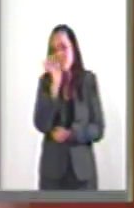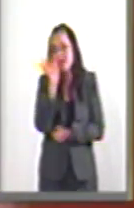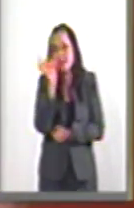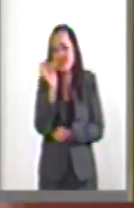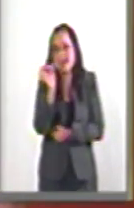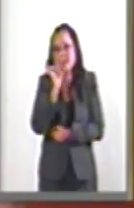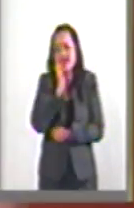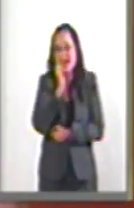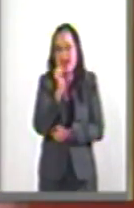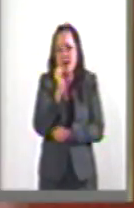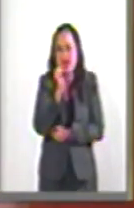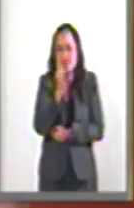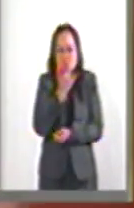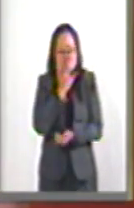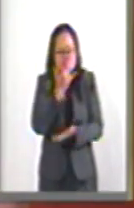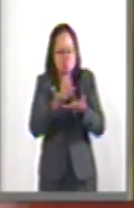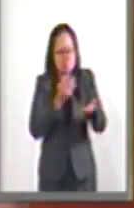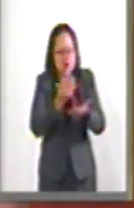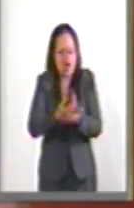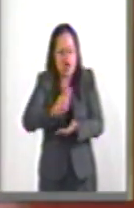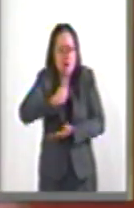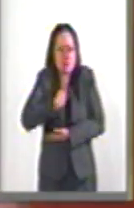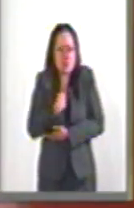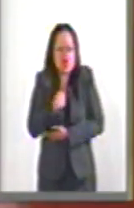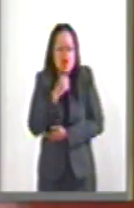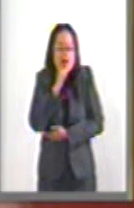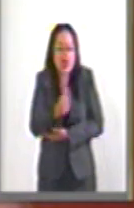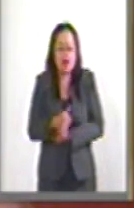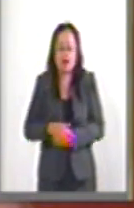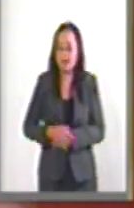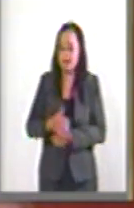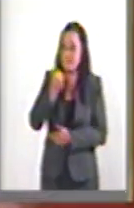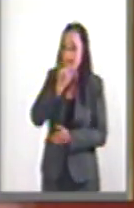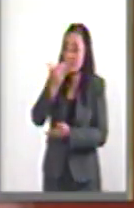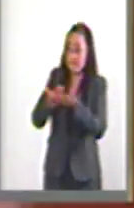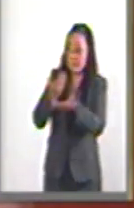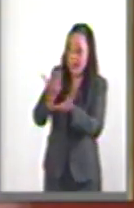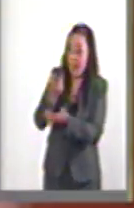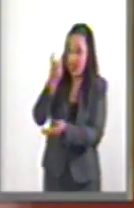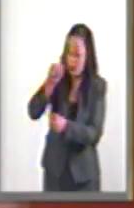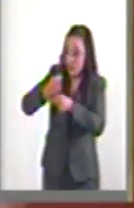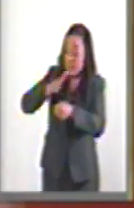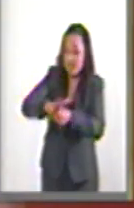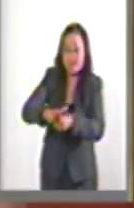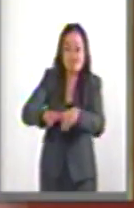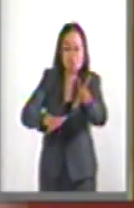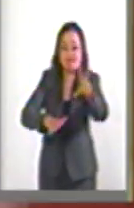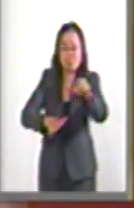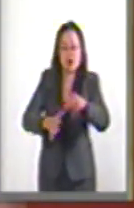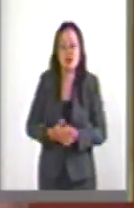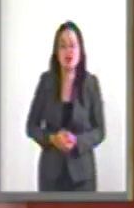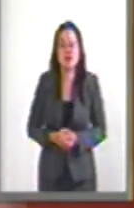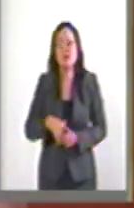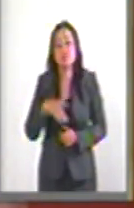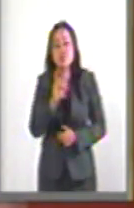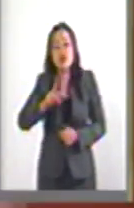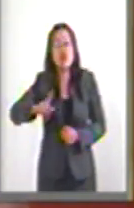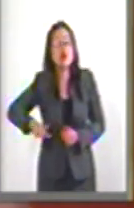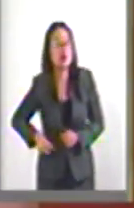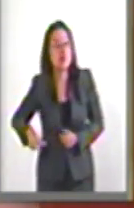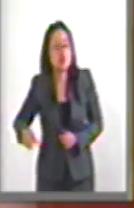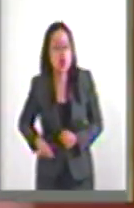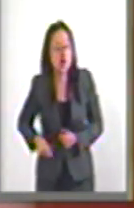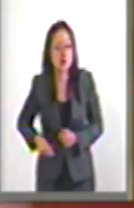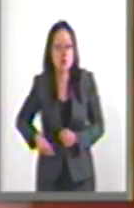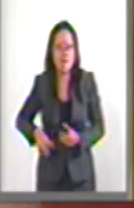ha pedido perdón. Pedir perdón no basta, pero el gobierno y gran parte de